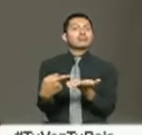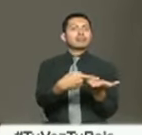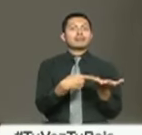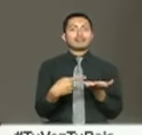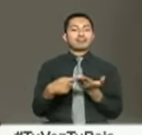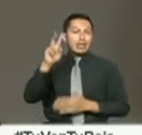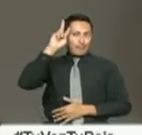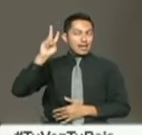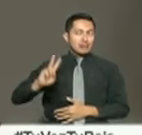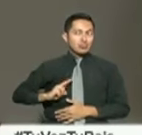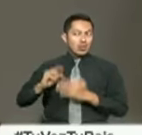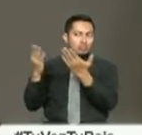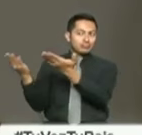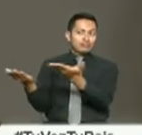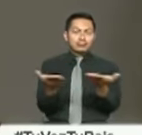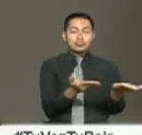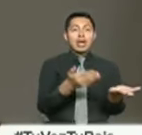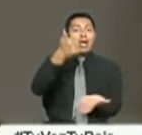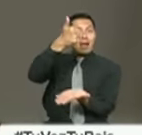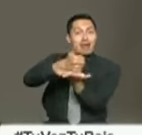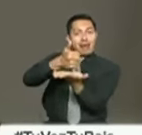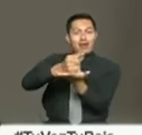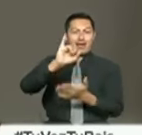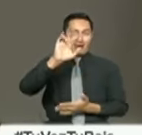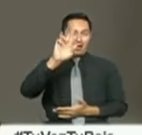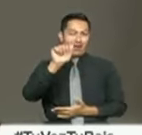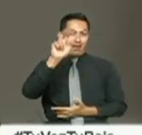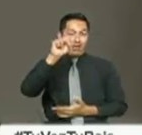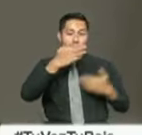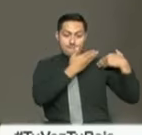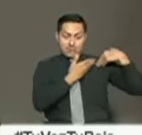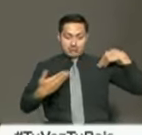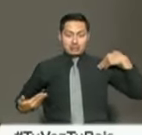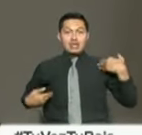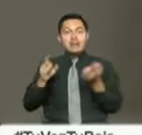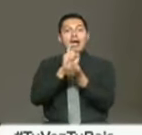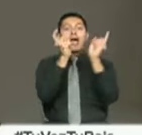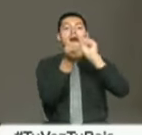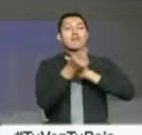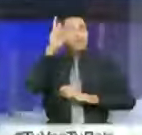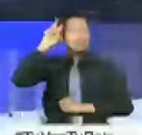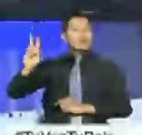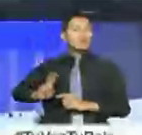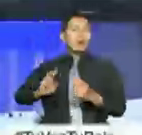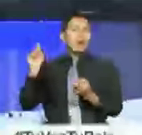anfitrión recibirá de manos de Irán la presidencia pro tempore de la misma hasta el 2019.